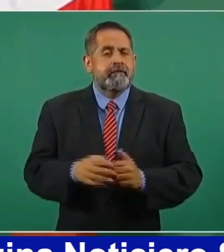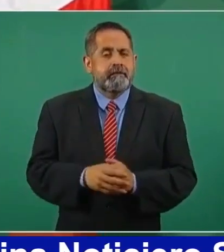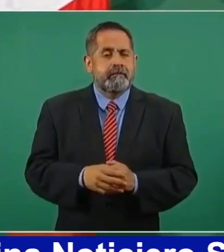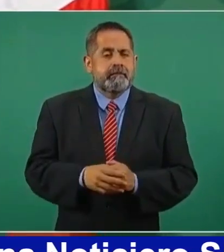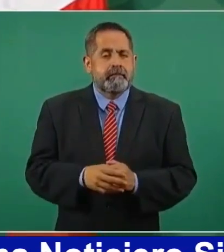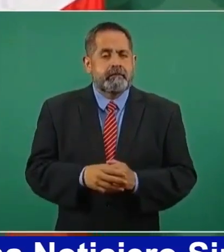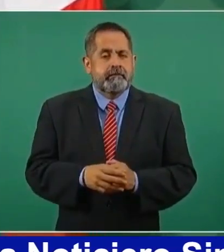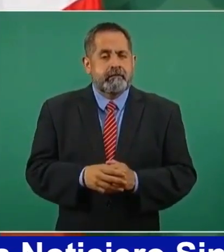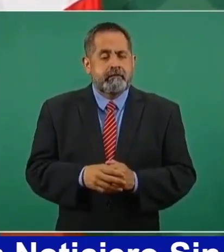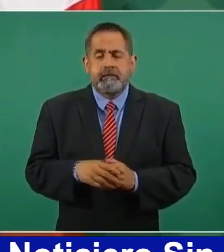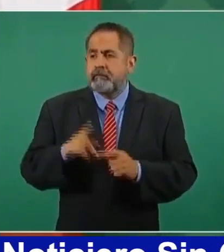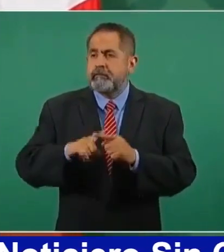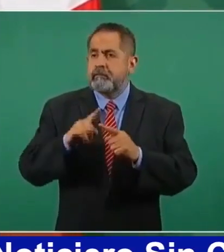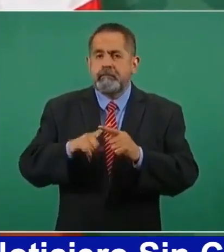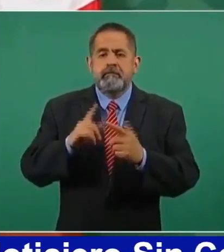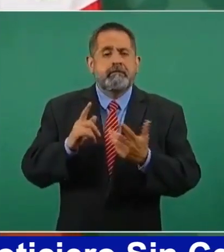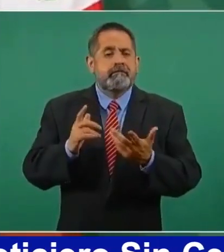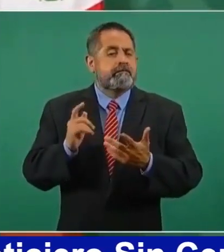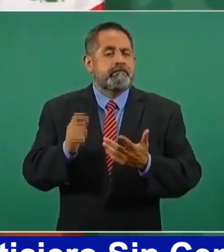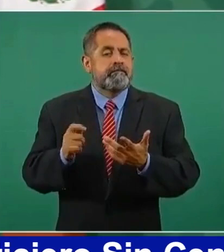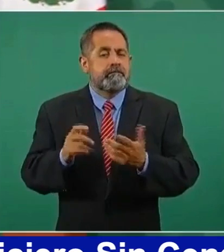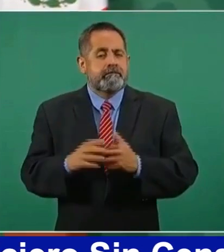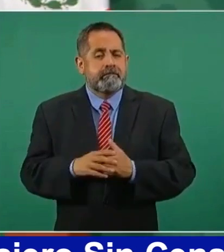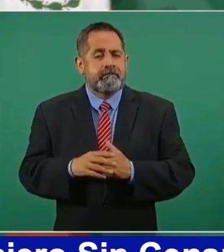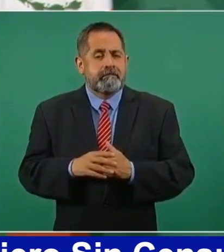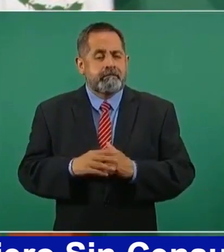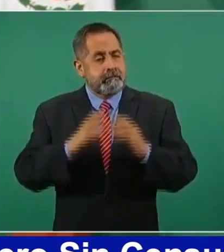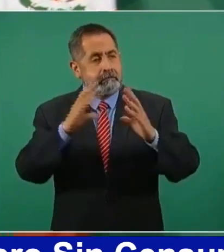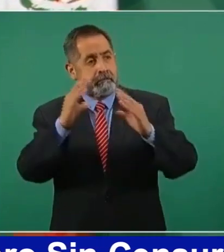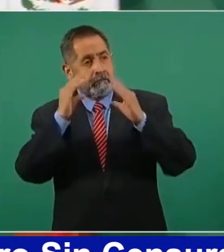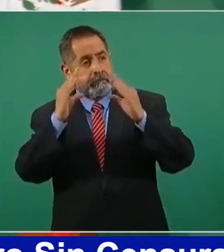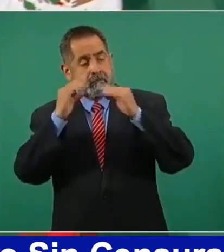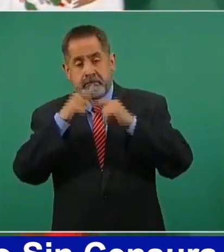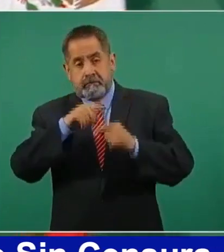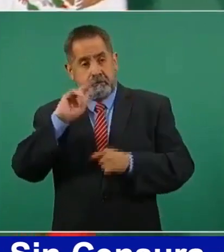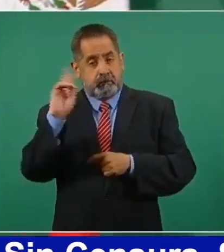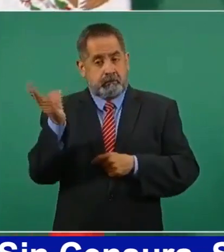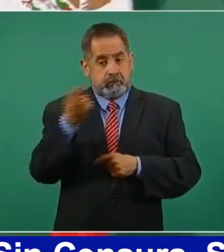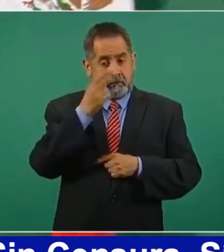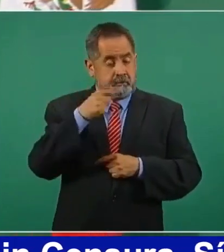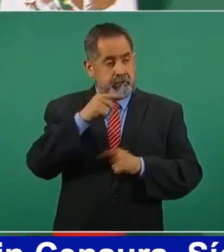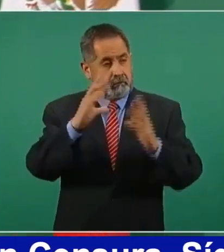no lo enseñan en el posgrado